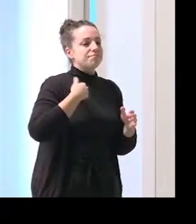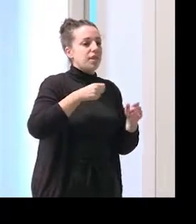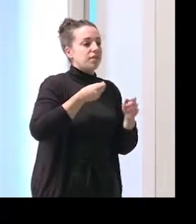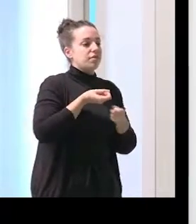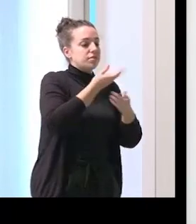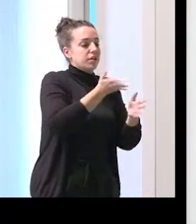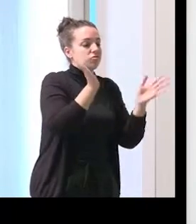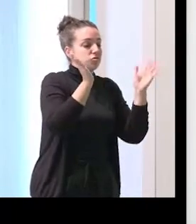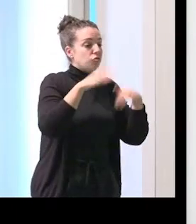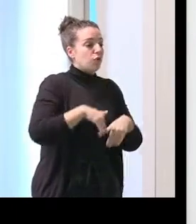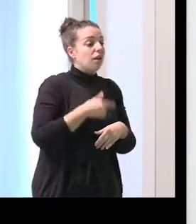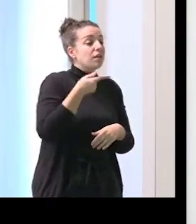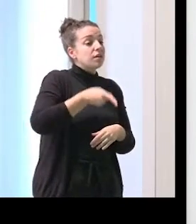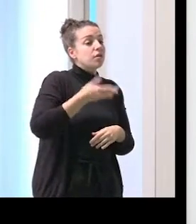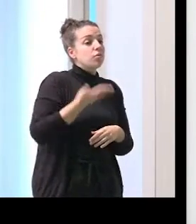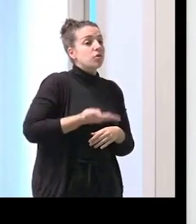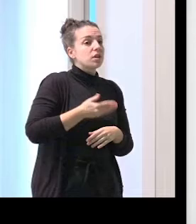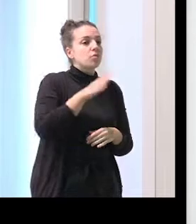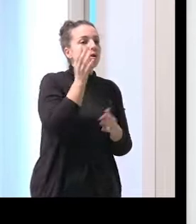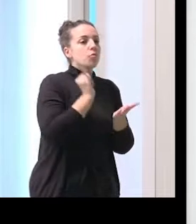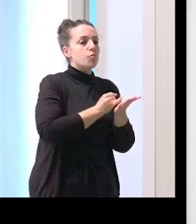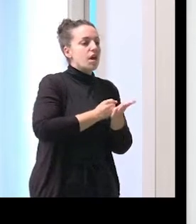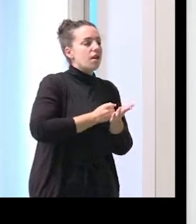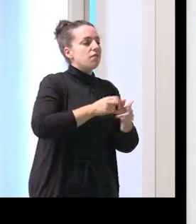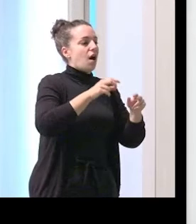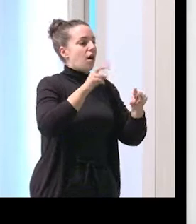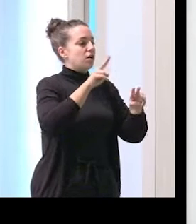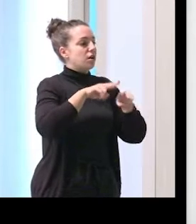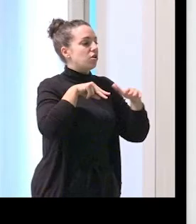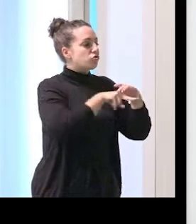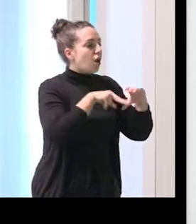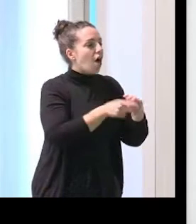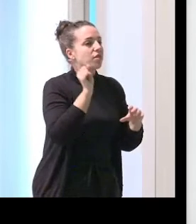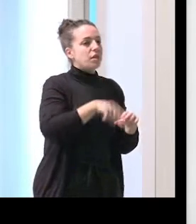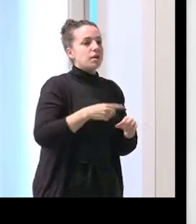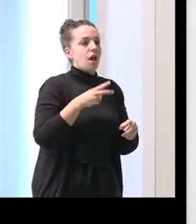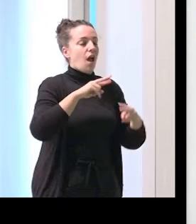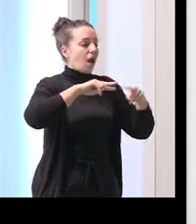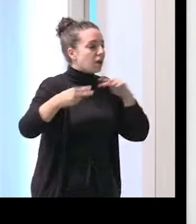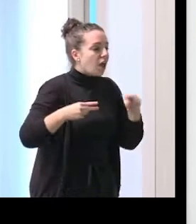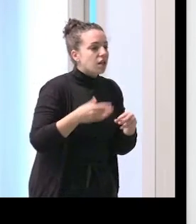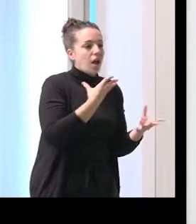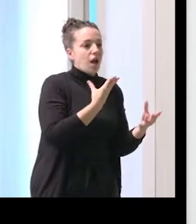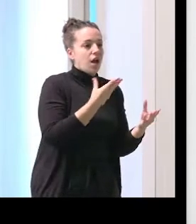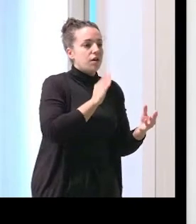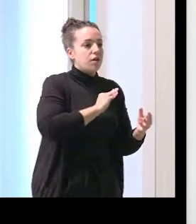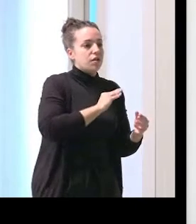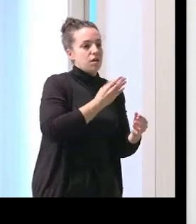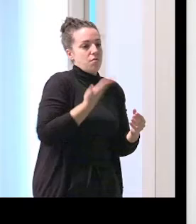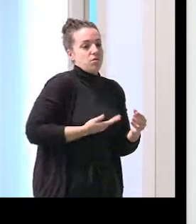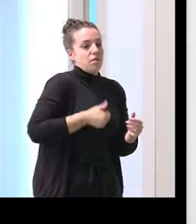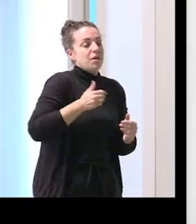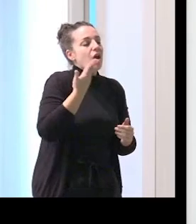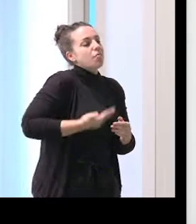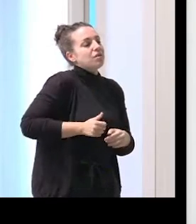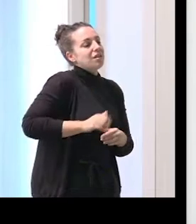diagnóstico, importantísimo, de muchas pruebas, mucha resonancia, muchos potenciales, mucha genética, pero lo importante es